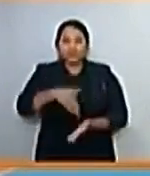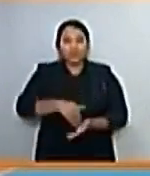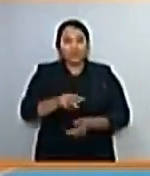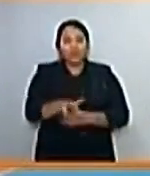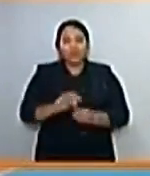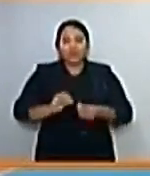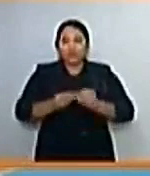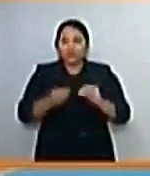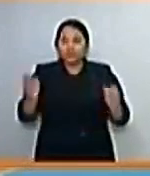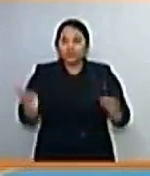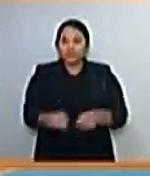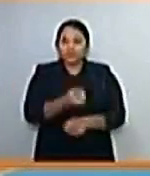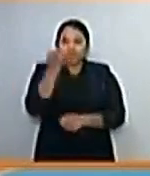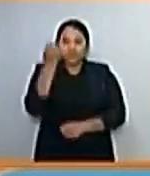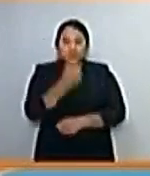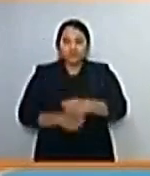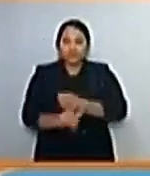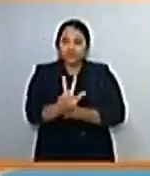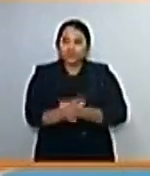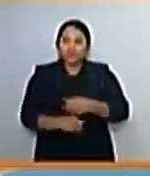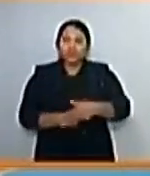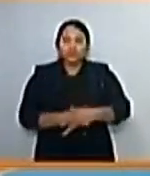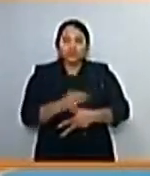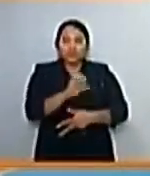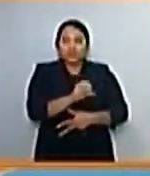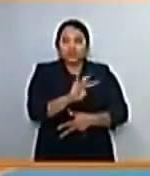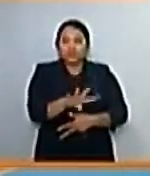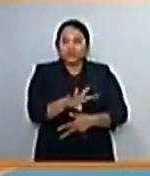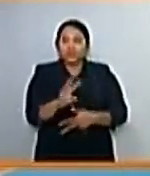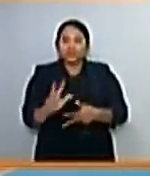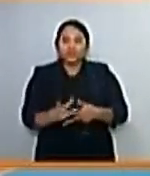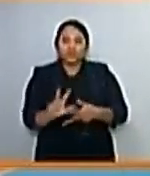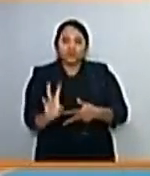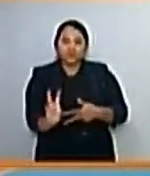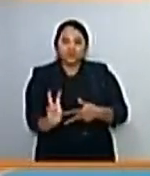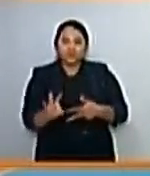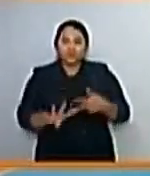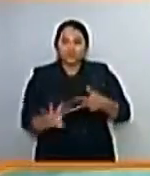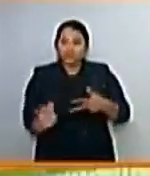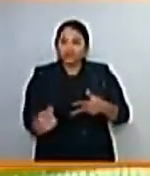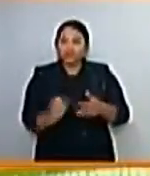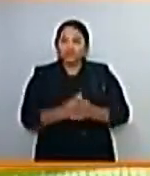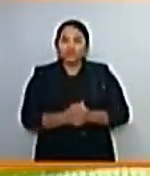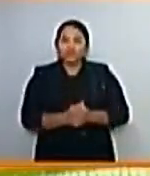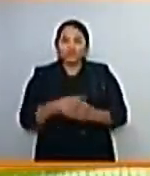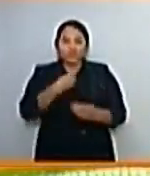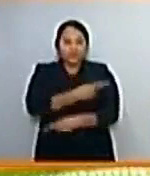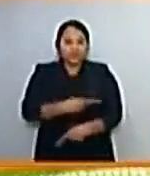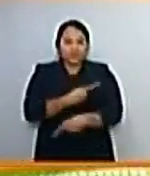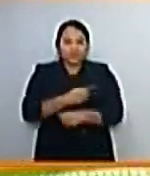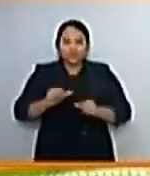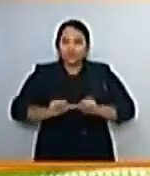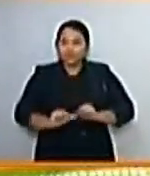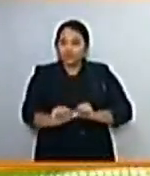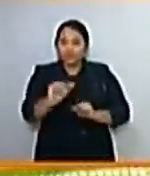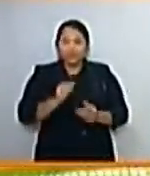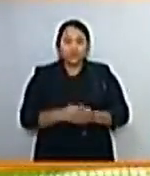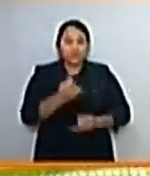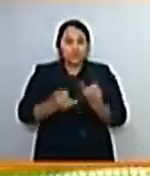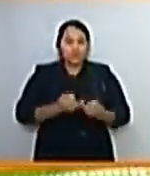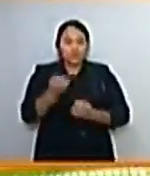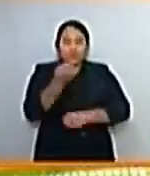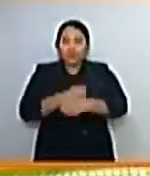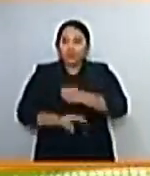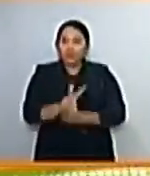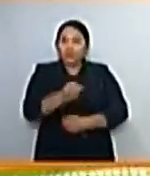gusto, los tres números ganadores en Pega 3, 04, 37 y el 48. Y la diversión continúa junto a premiados y premiados